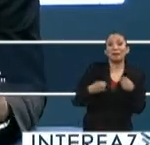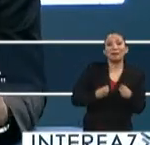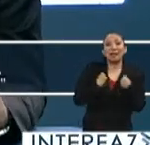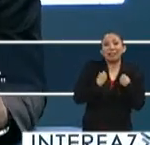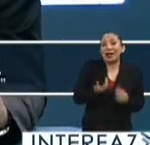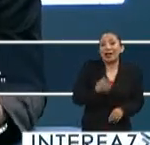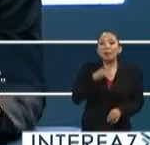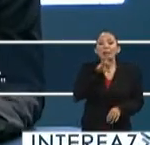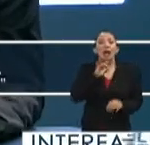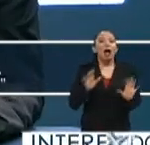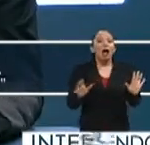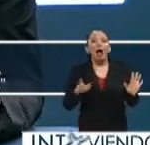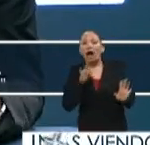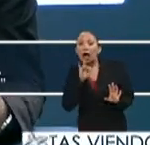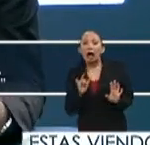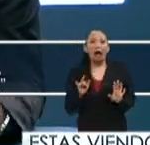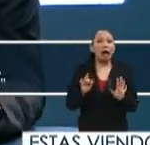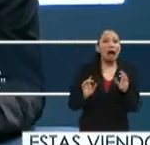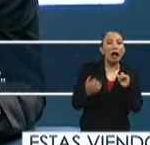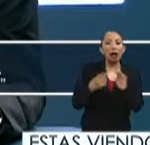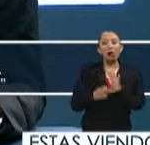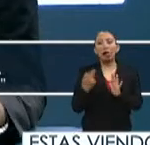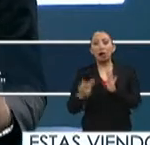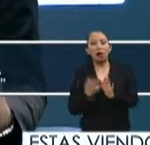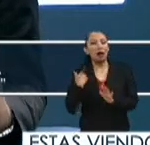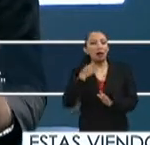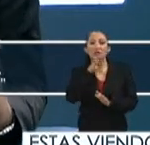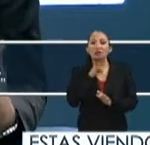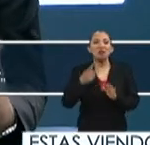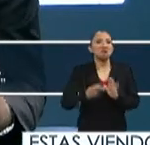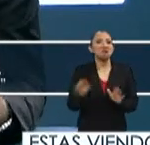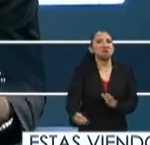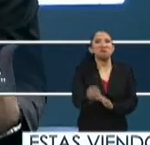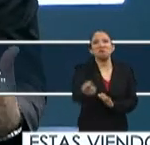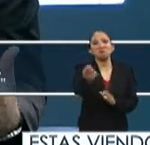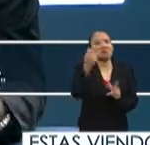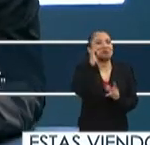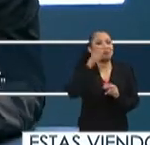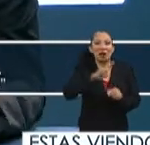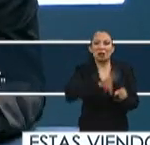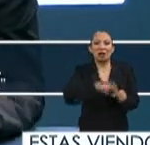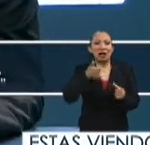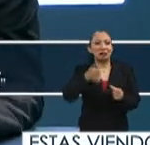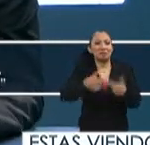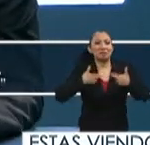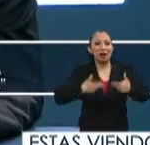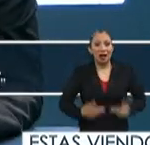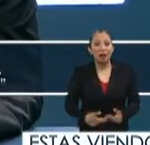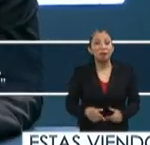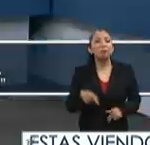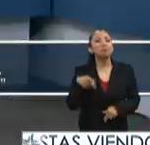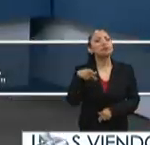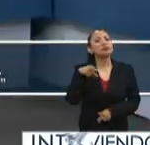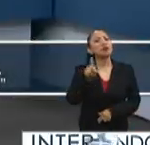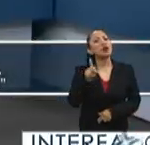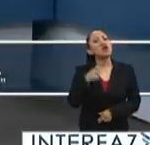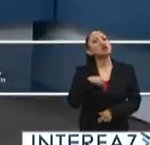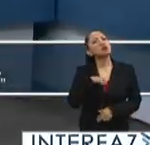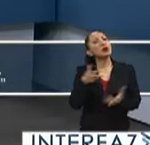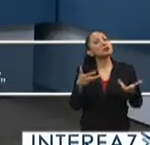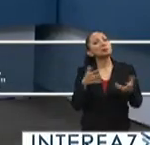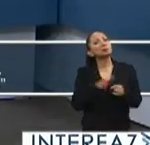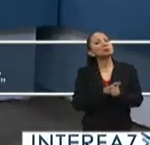vidas. Mentimos. Hemos mentido y seguiremos mintiendo, es parte de nuestra naturaleza, ¿no? Lo que podemos